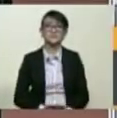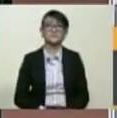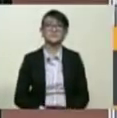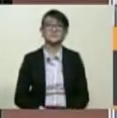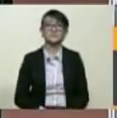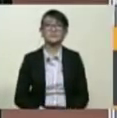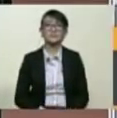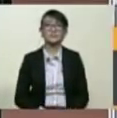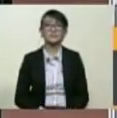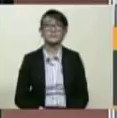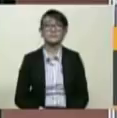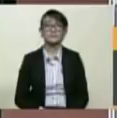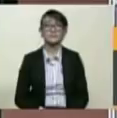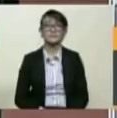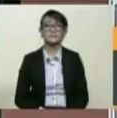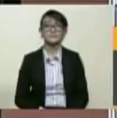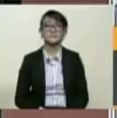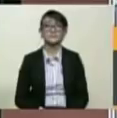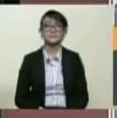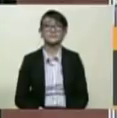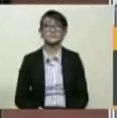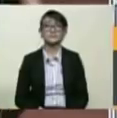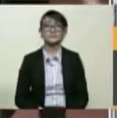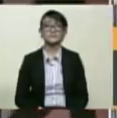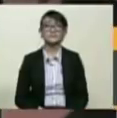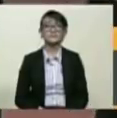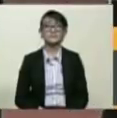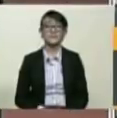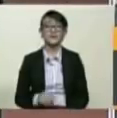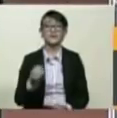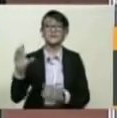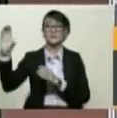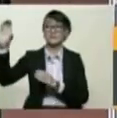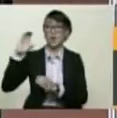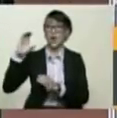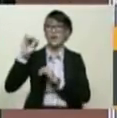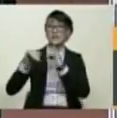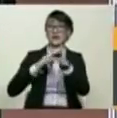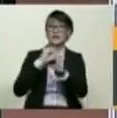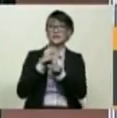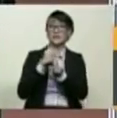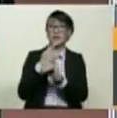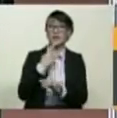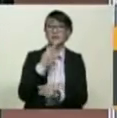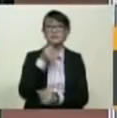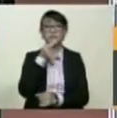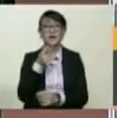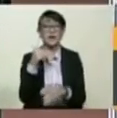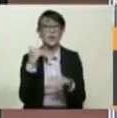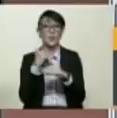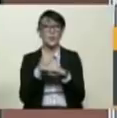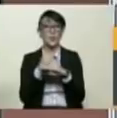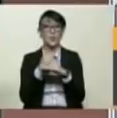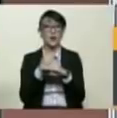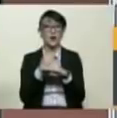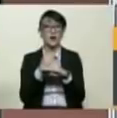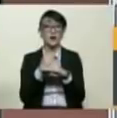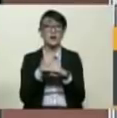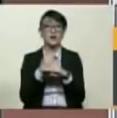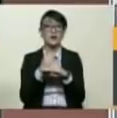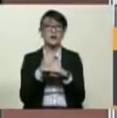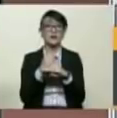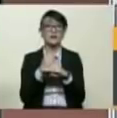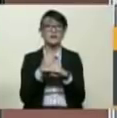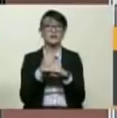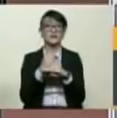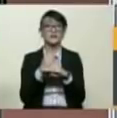con que se le fue el yoyo y dijo que iban a recurrir al Fondo Monetario Internacional. Eso es igual, Fondo Monetario Internacional es igual a despedir